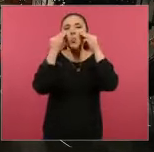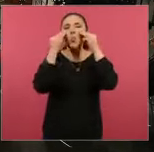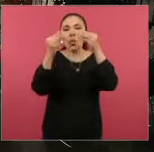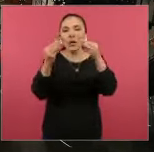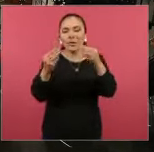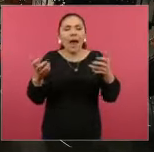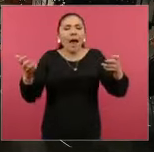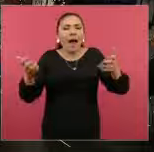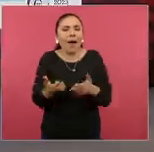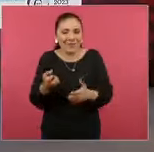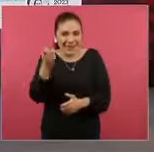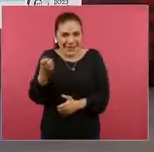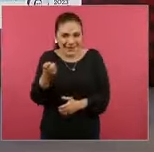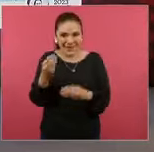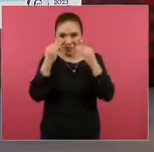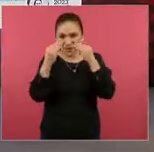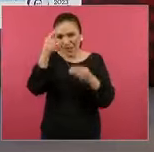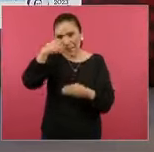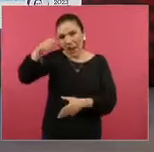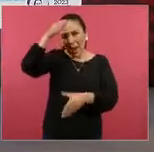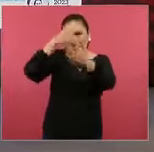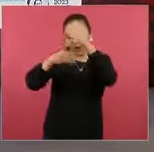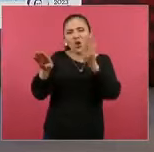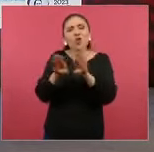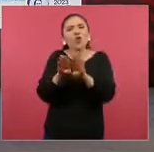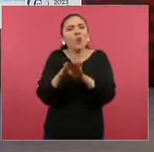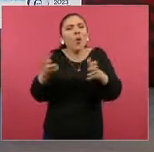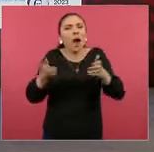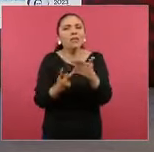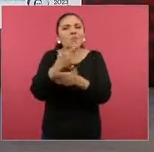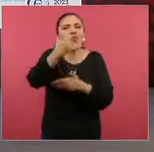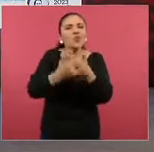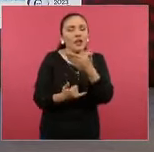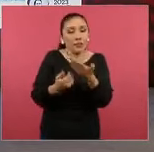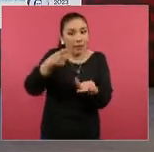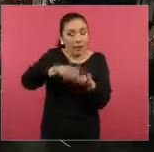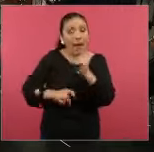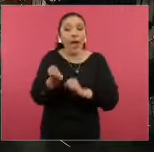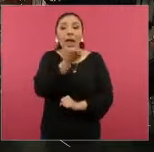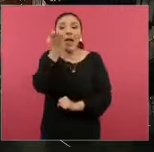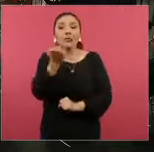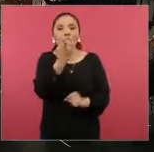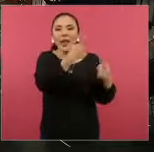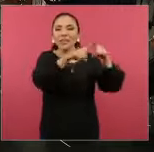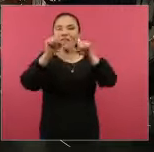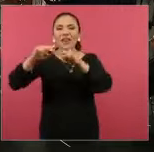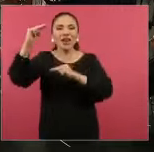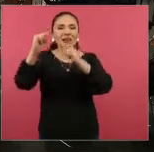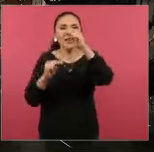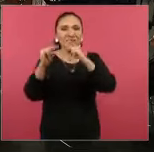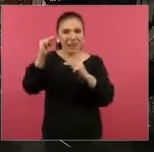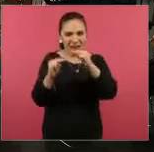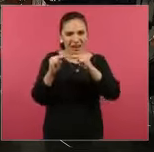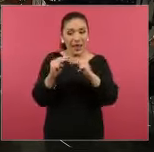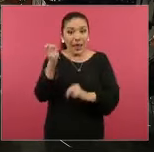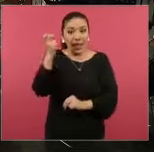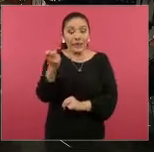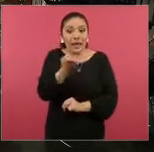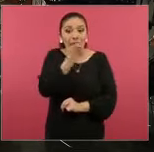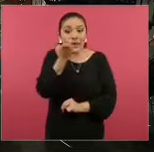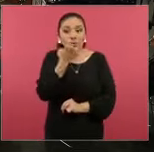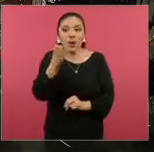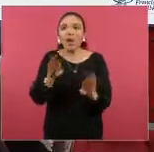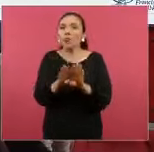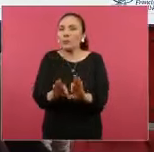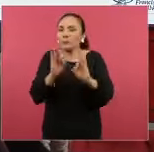lo que se realizó en esta demostración del aprendido. Cómo se viven los proyectos, en especial en escuelas multigrado, en escuelas que quedó como